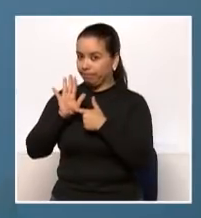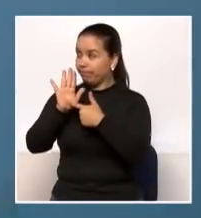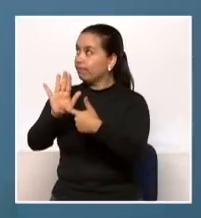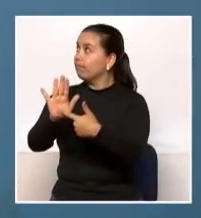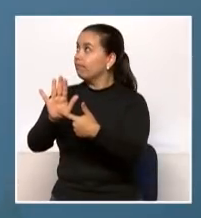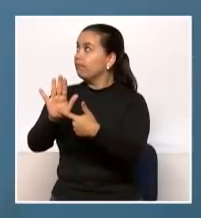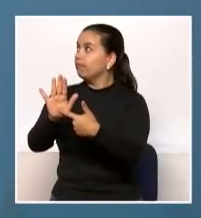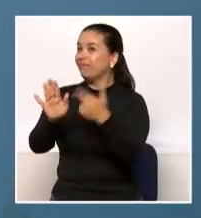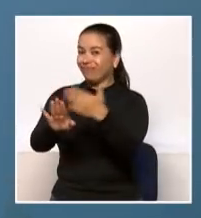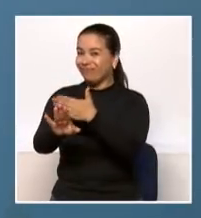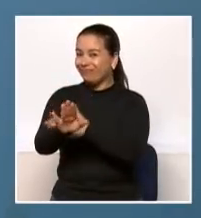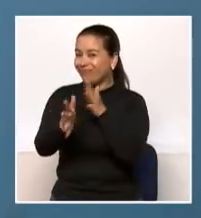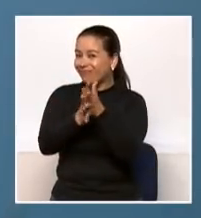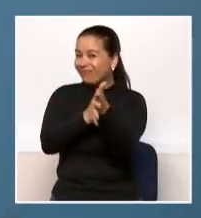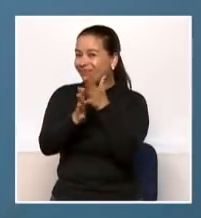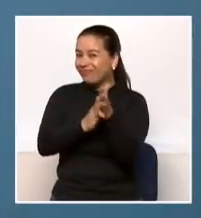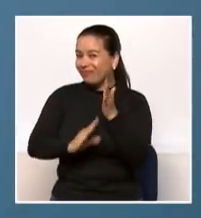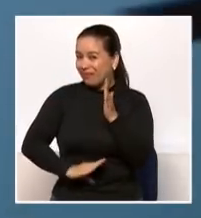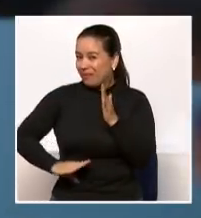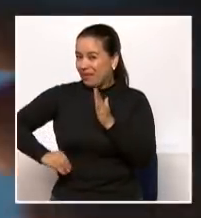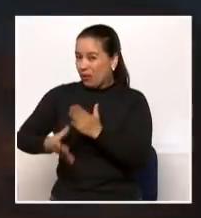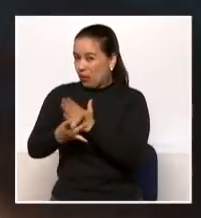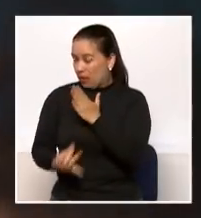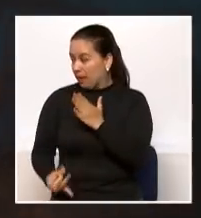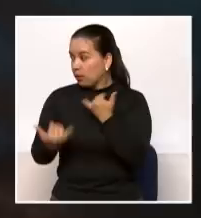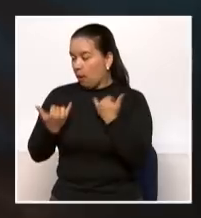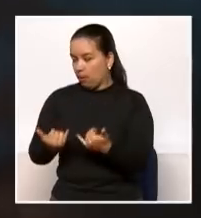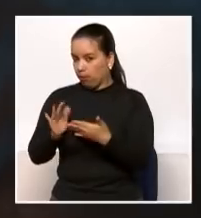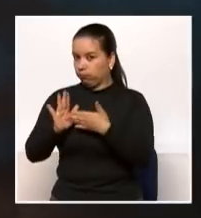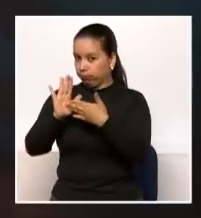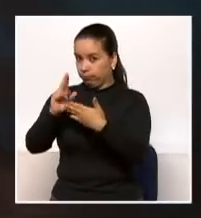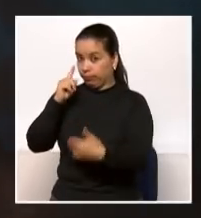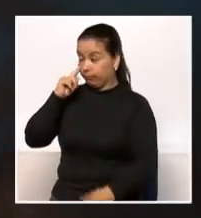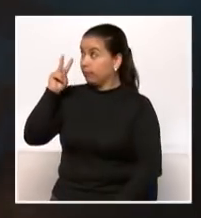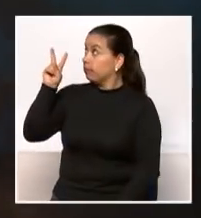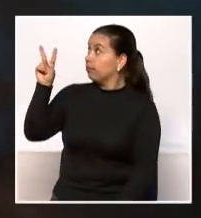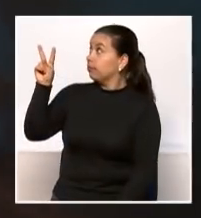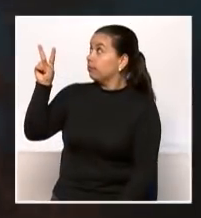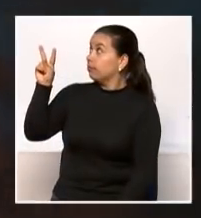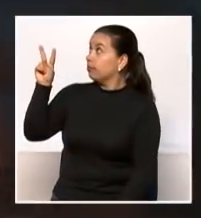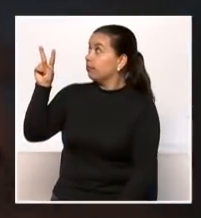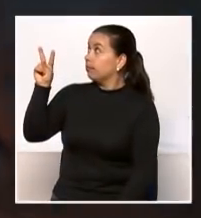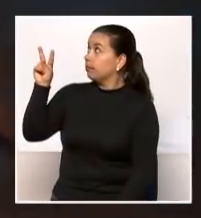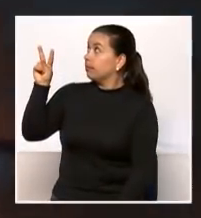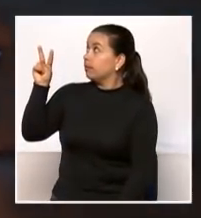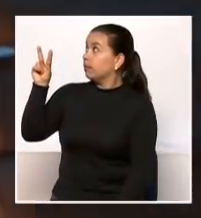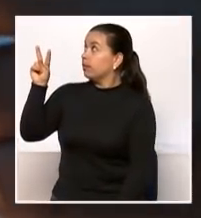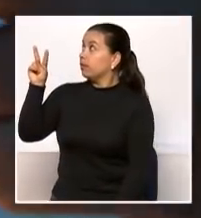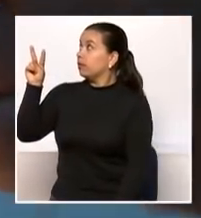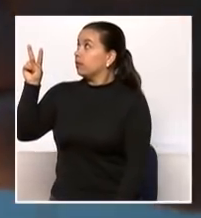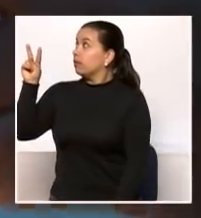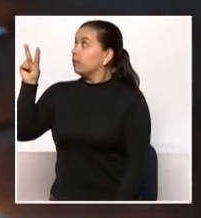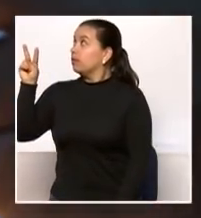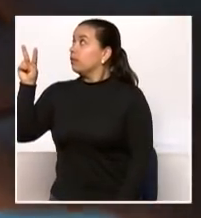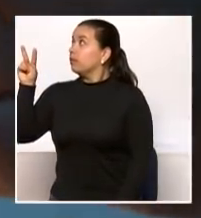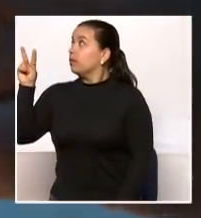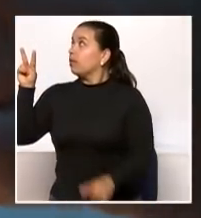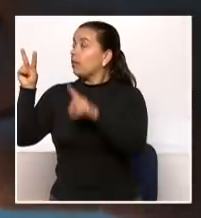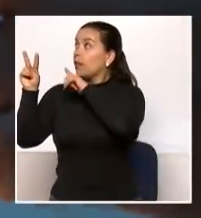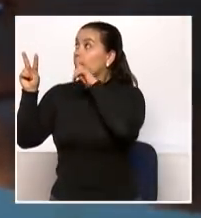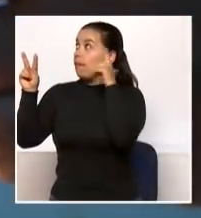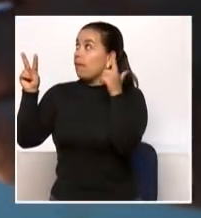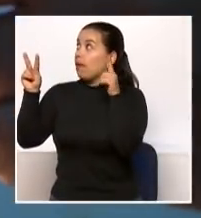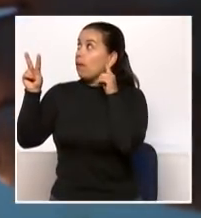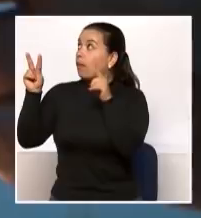que hablamos ahorita del hígado graso en él, ¿sí? Lo pueden observar acá, el hígado hiperecogénico, o sea, blanco. Y aquí vemos la vesícula